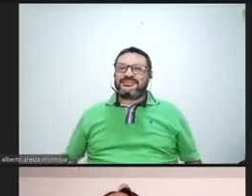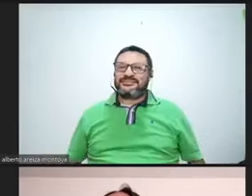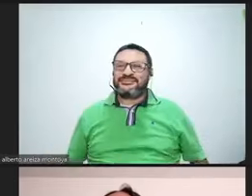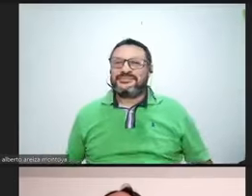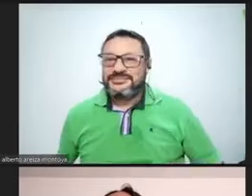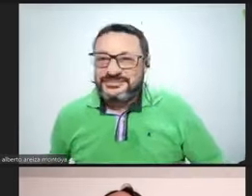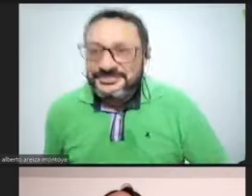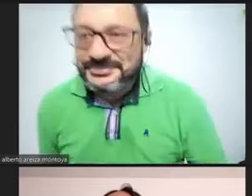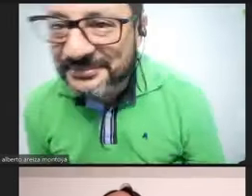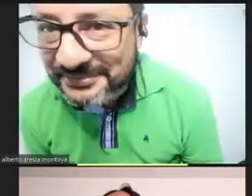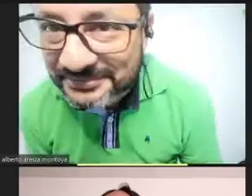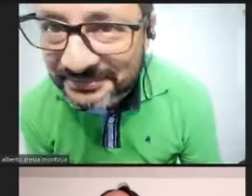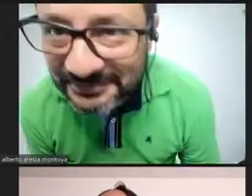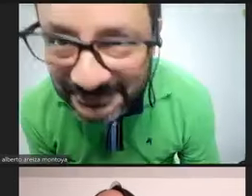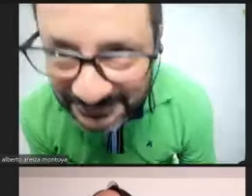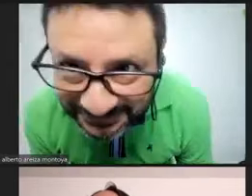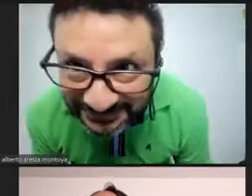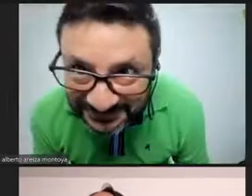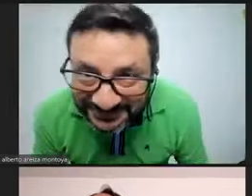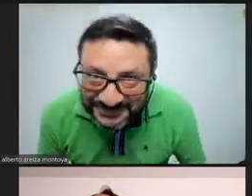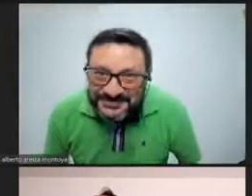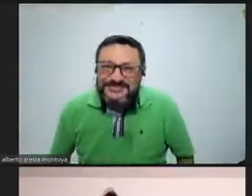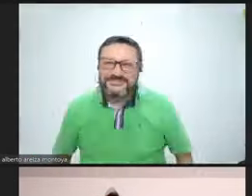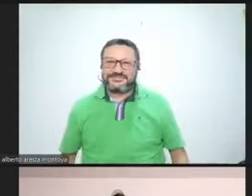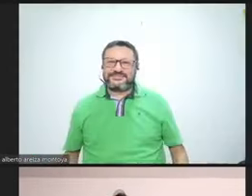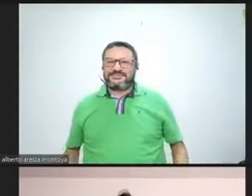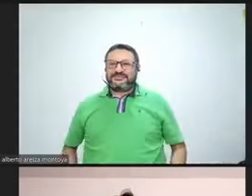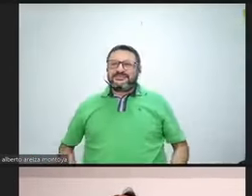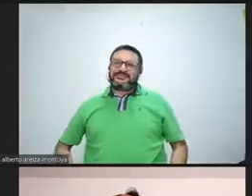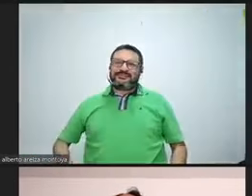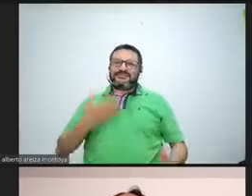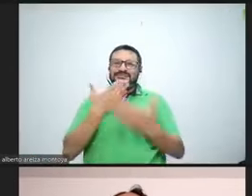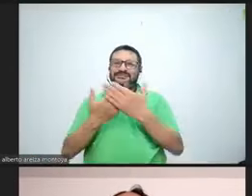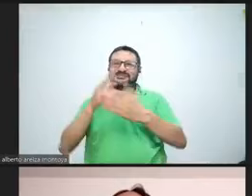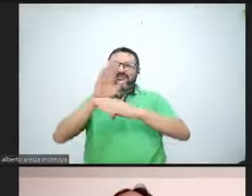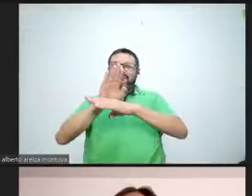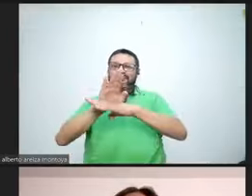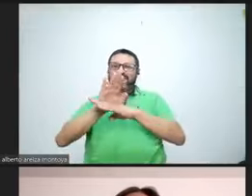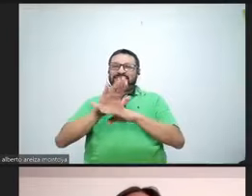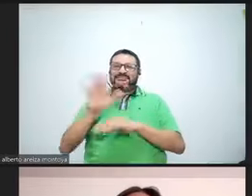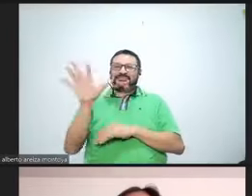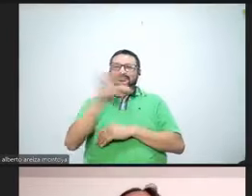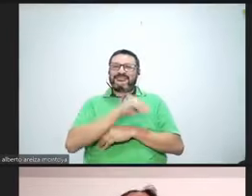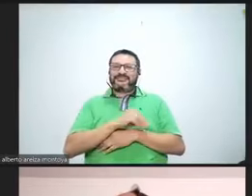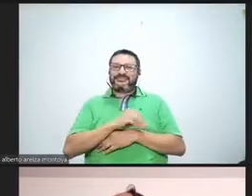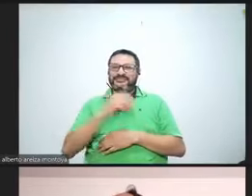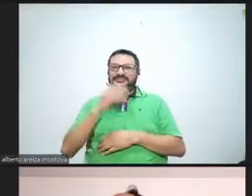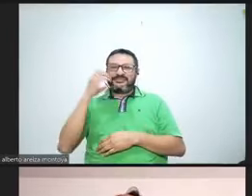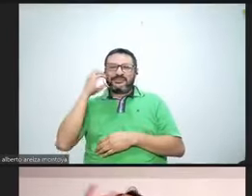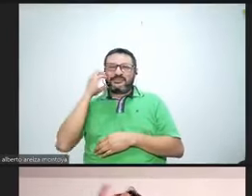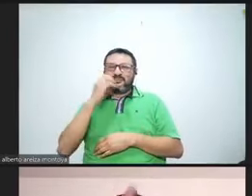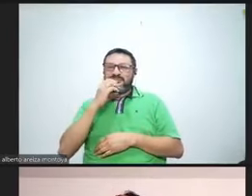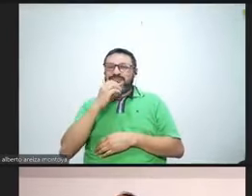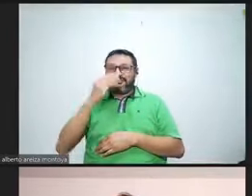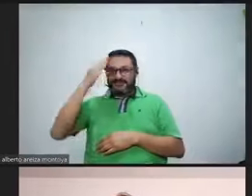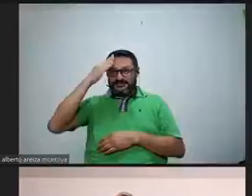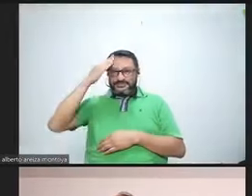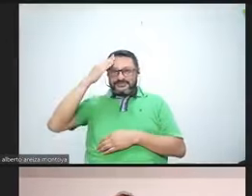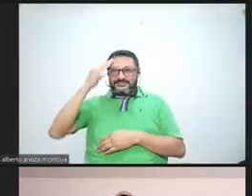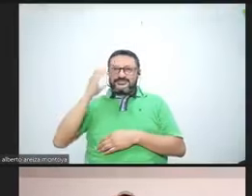ritual que vamos a implementar en el programa. Muy buenas tardes, Checho, muy buenas tardes, Carlos, muy buenas tardes a